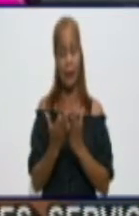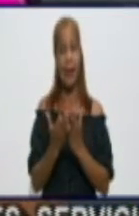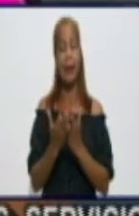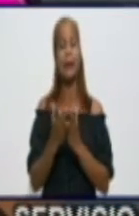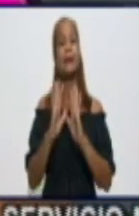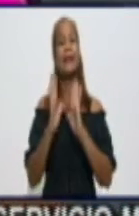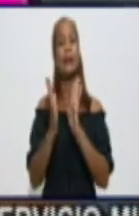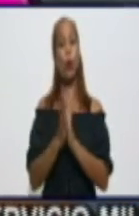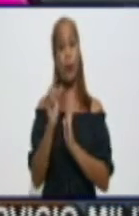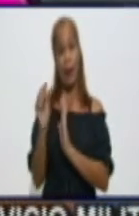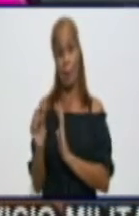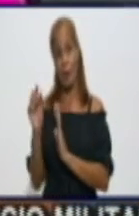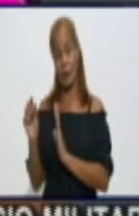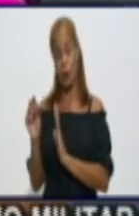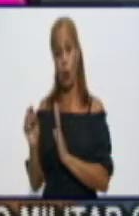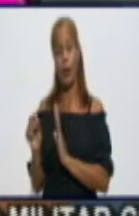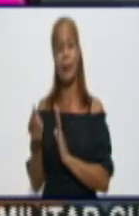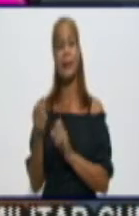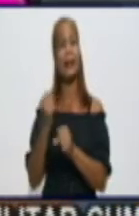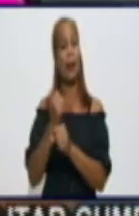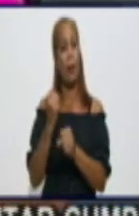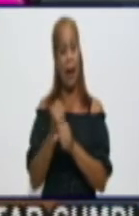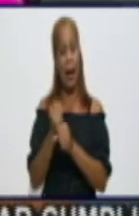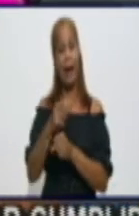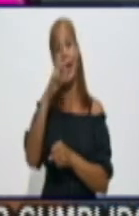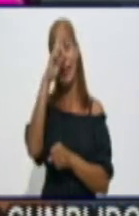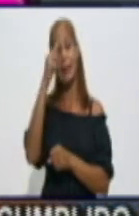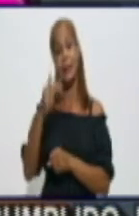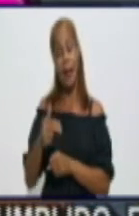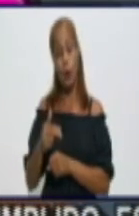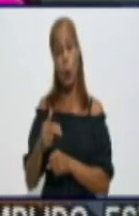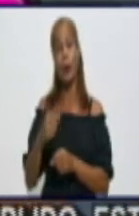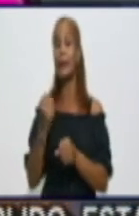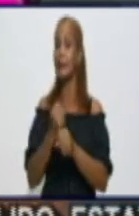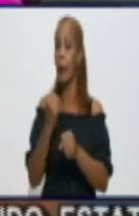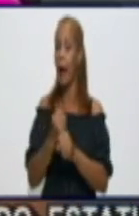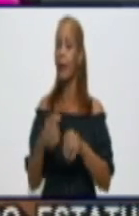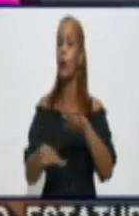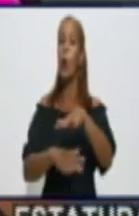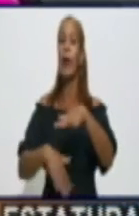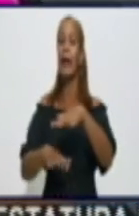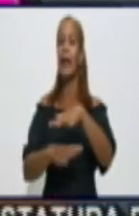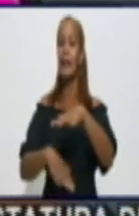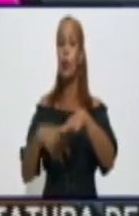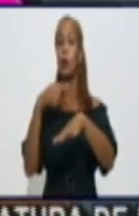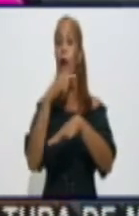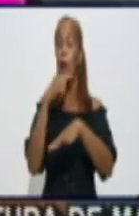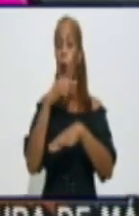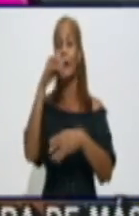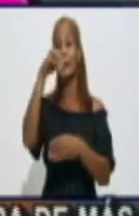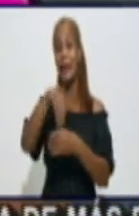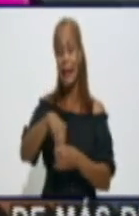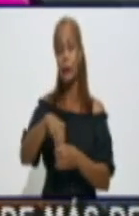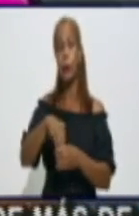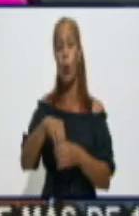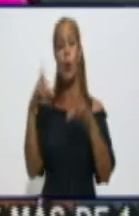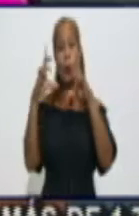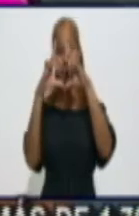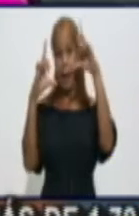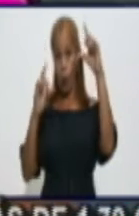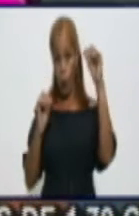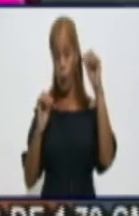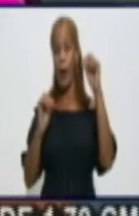de la salud que está laborando en las zonas rojas dentro del país y fuera del país. También desde las casas